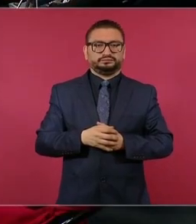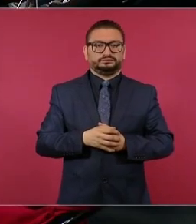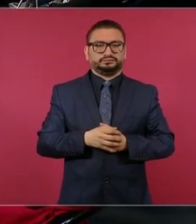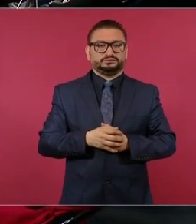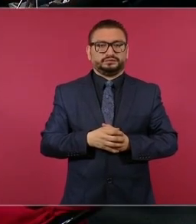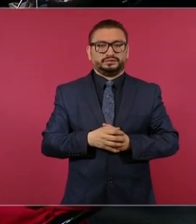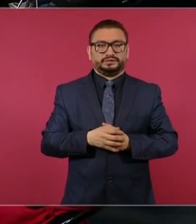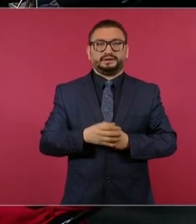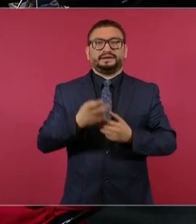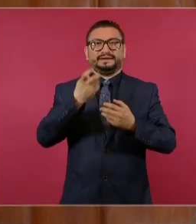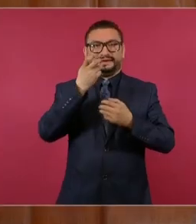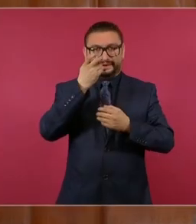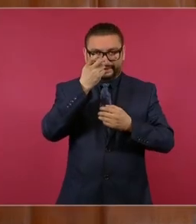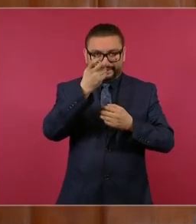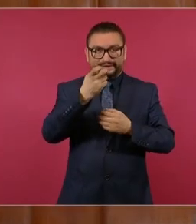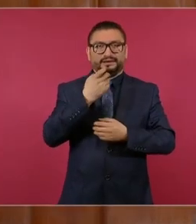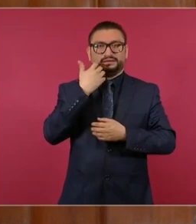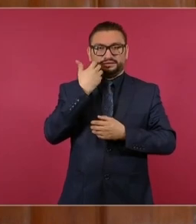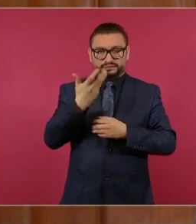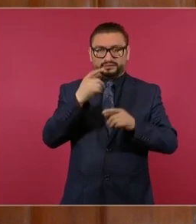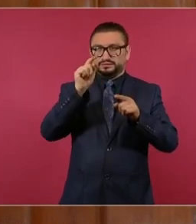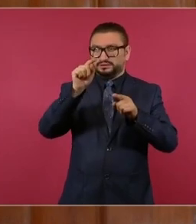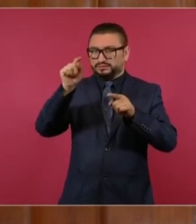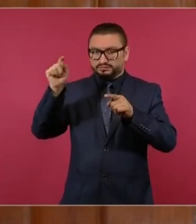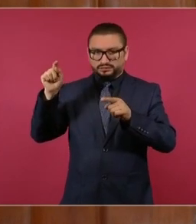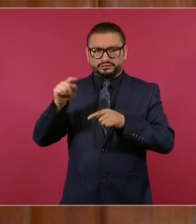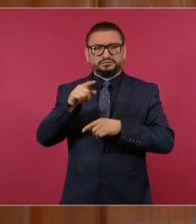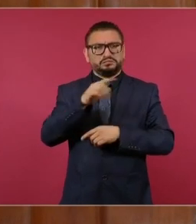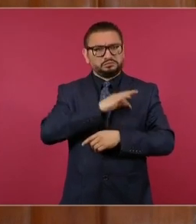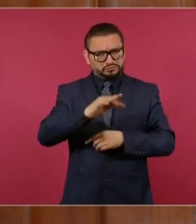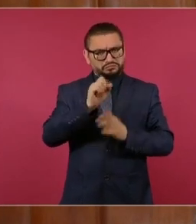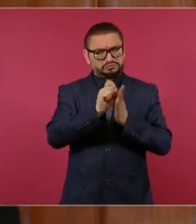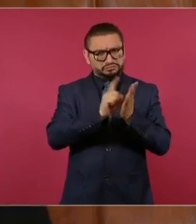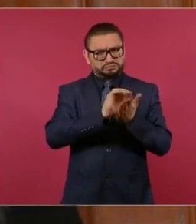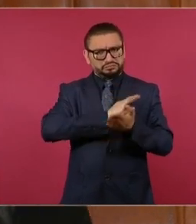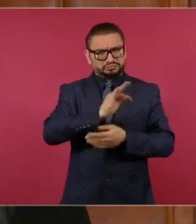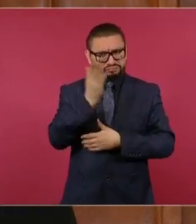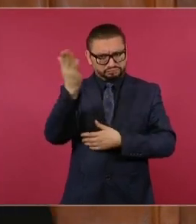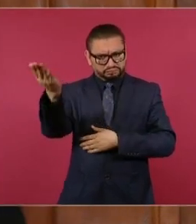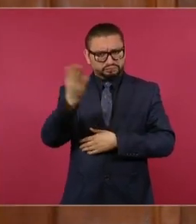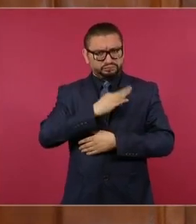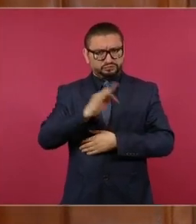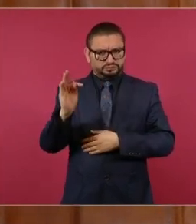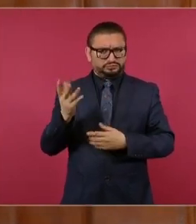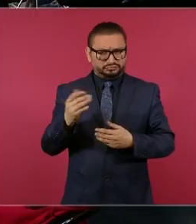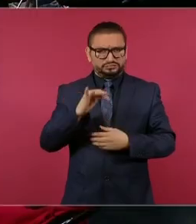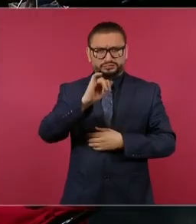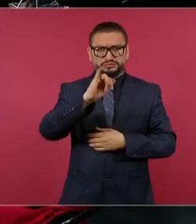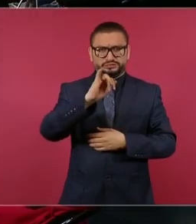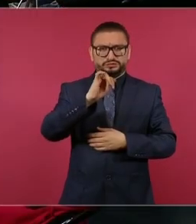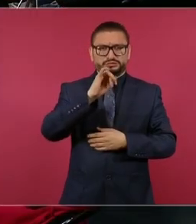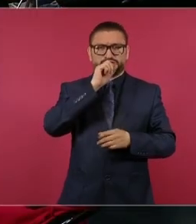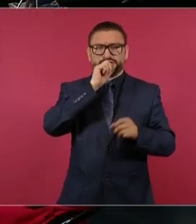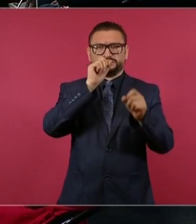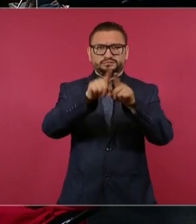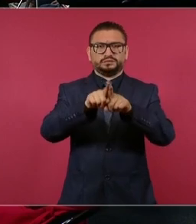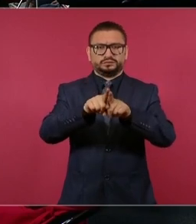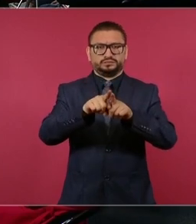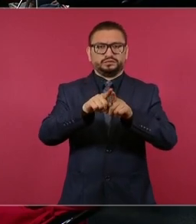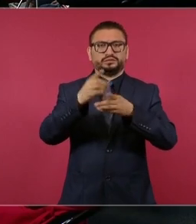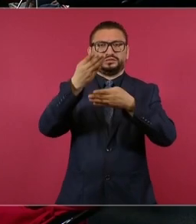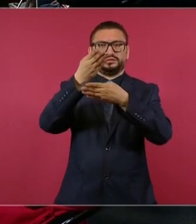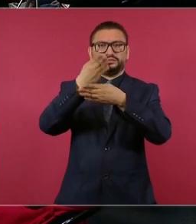Y así nos gustaría. ¿Por qué no lo solicitamos? Hoy lo solicitamos. Sí, pero también